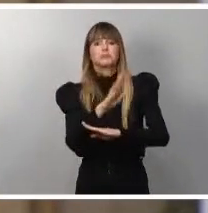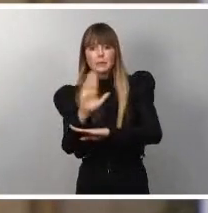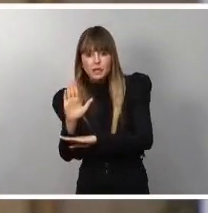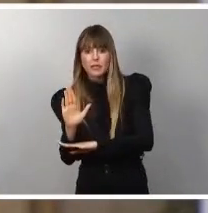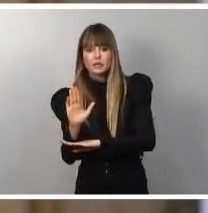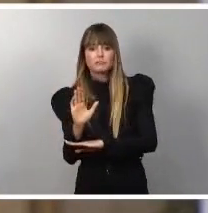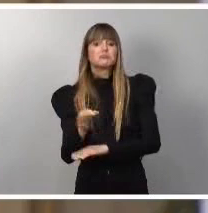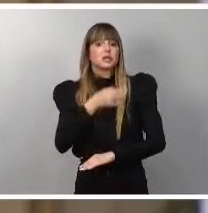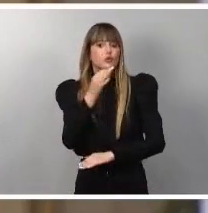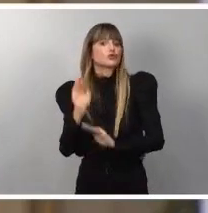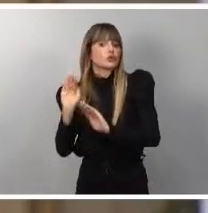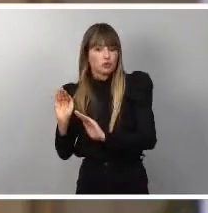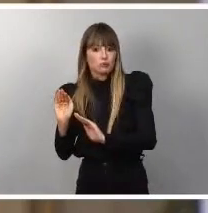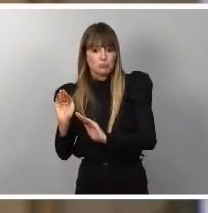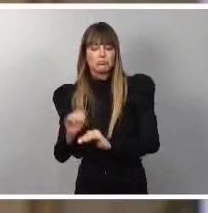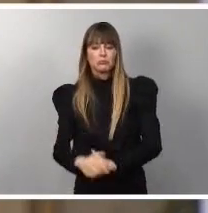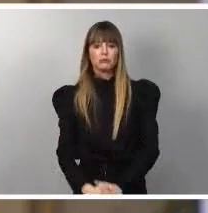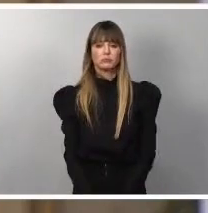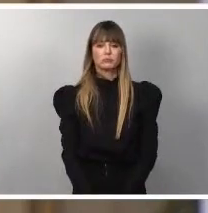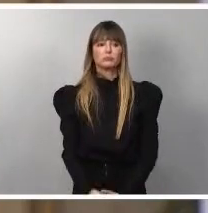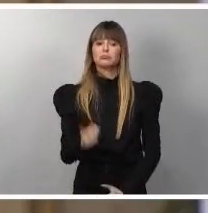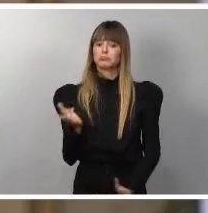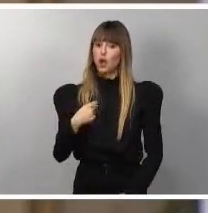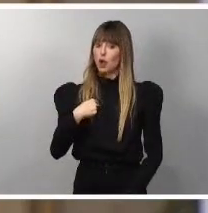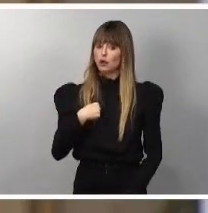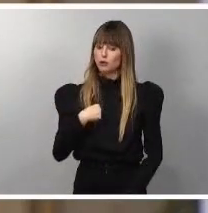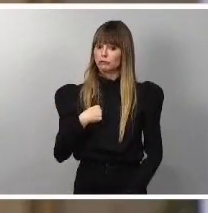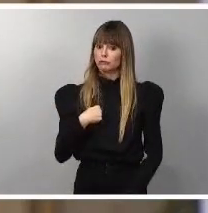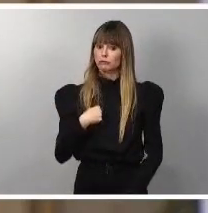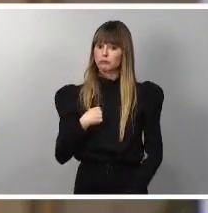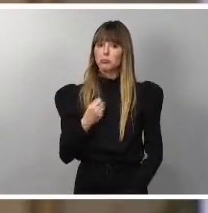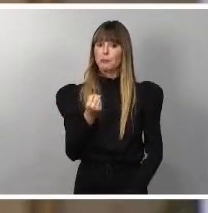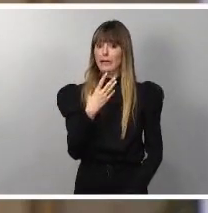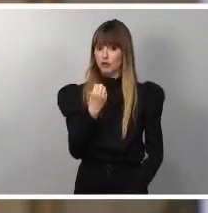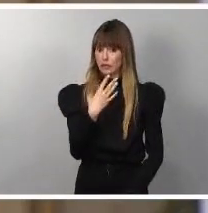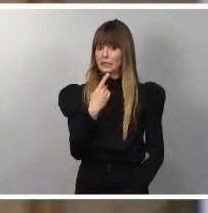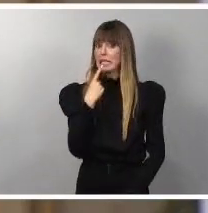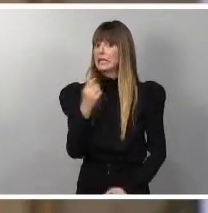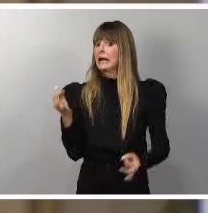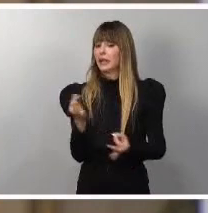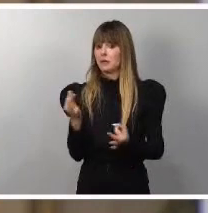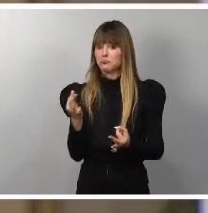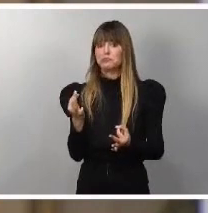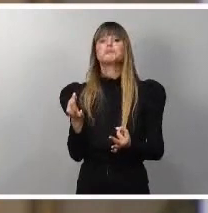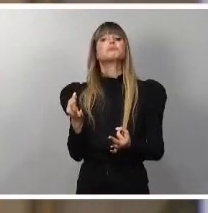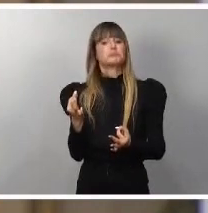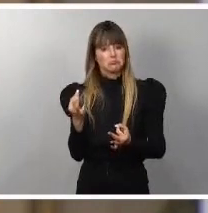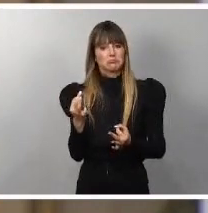su discurso. Y yo lo que le puedo decir en nombre del Partido Socialista Obrero Español es que nos vimos reflejados en su